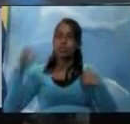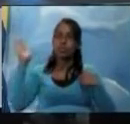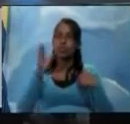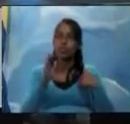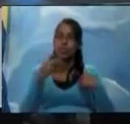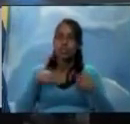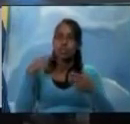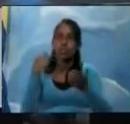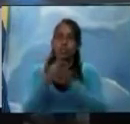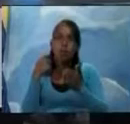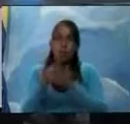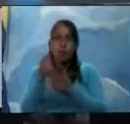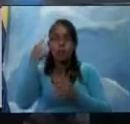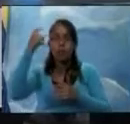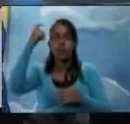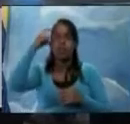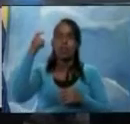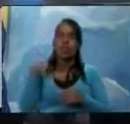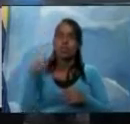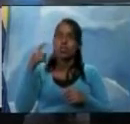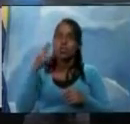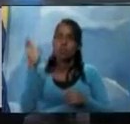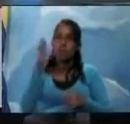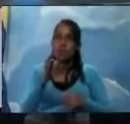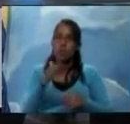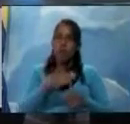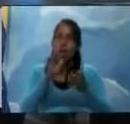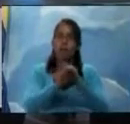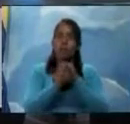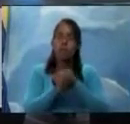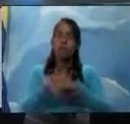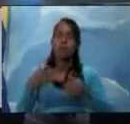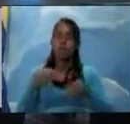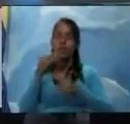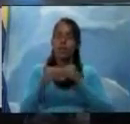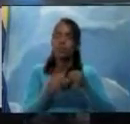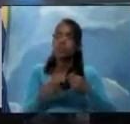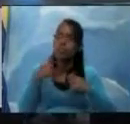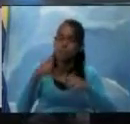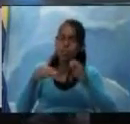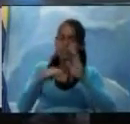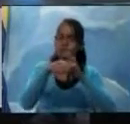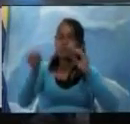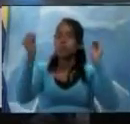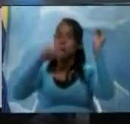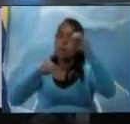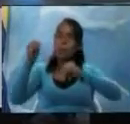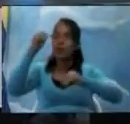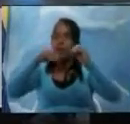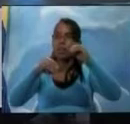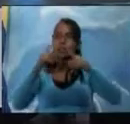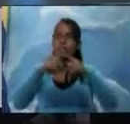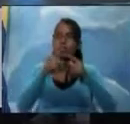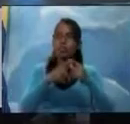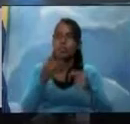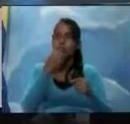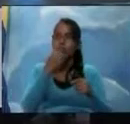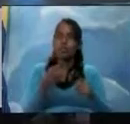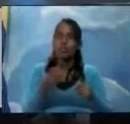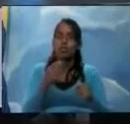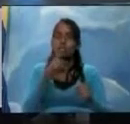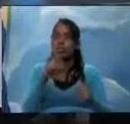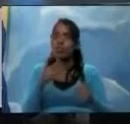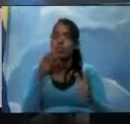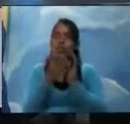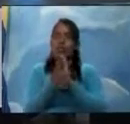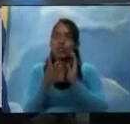voy a pagar por día, cuando yo vengo y te digo, amigo, ¿qué has hecho? ¿Cuántos bloques has pegado? Bueno, no, mire, lo